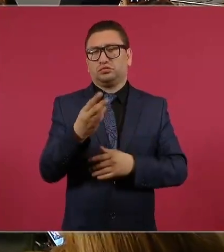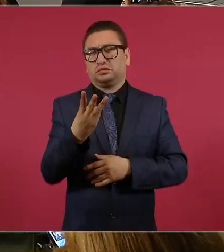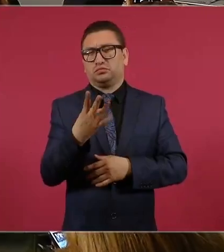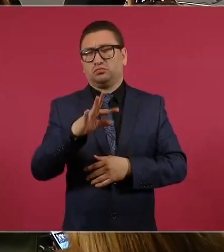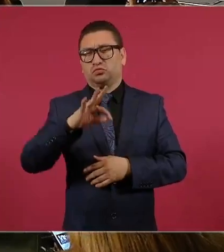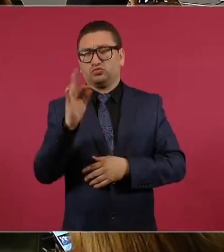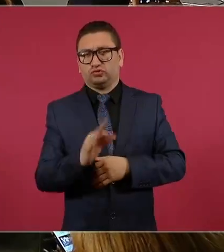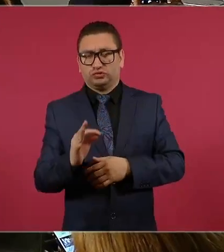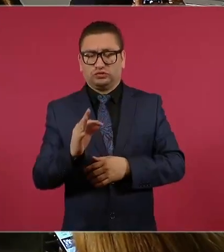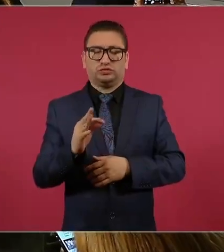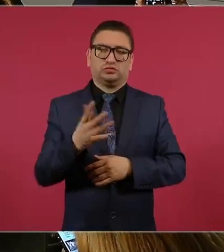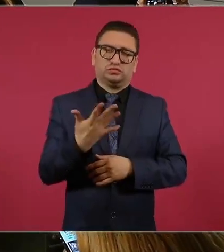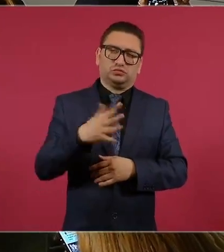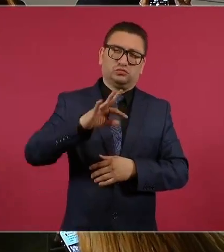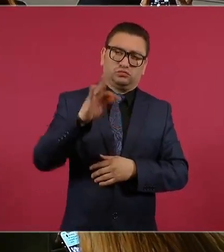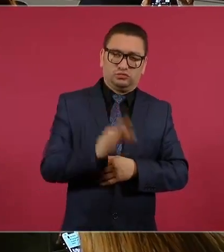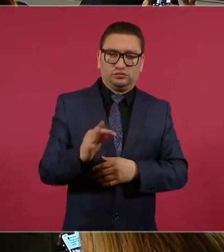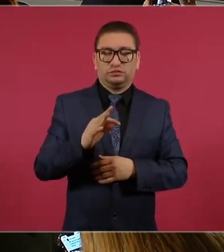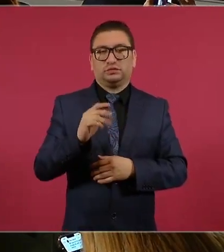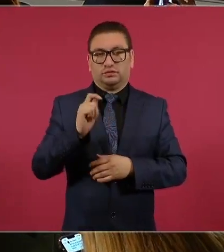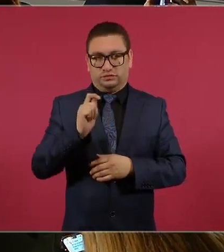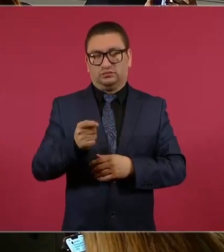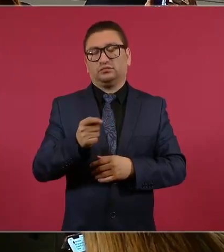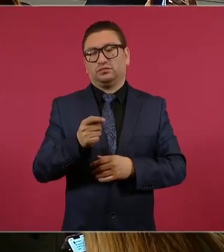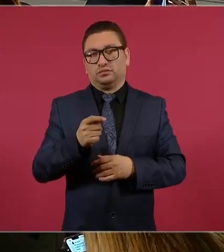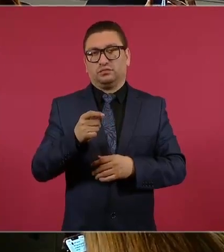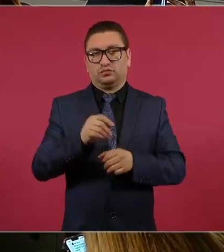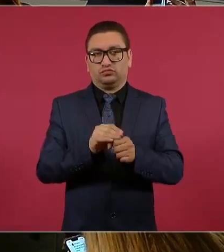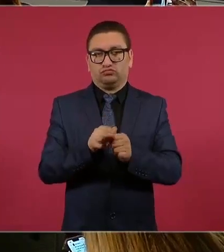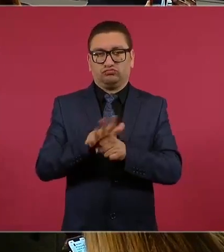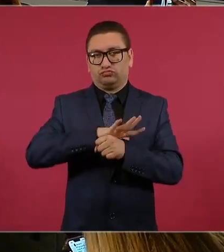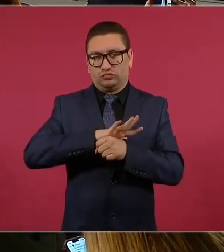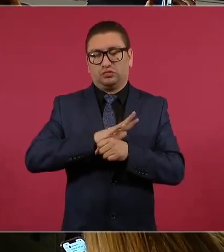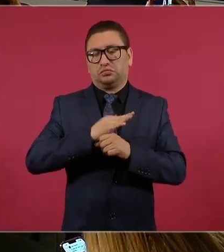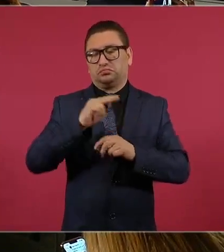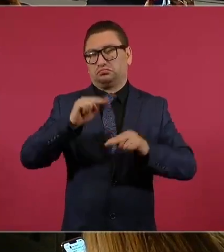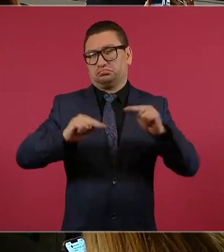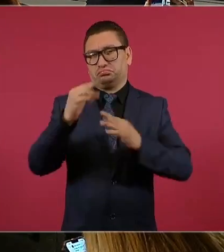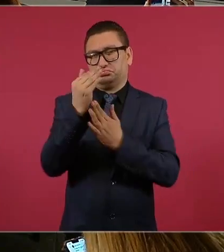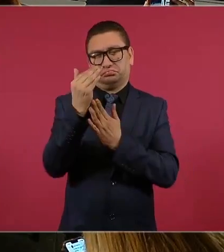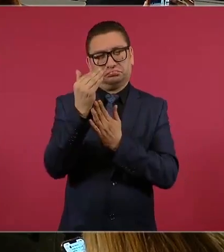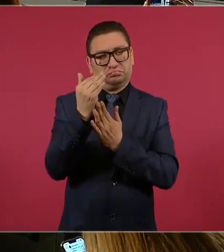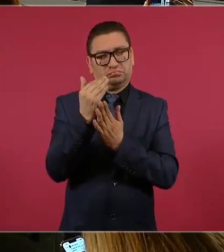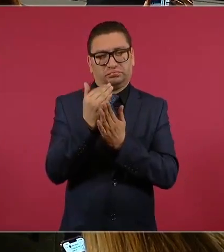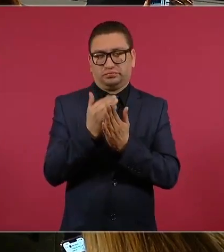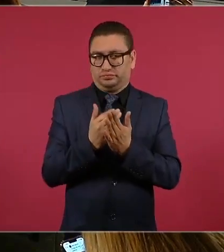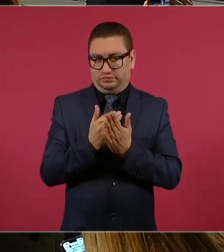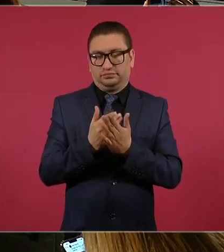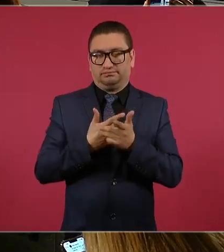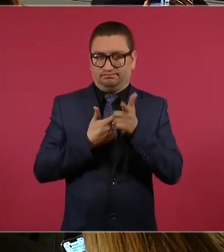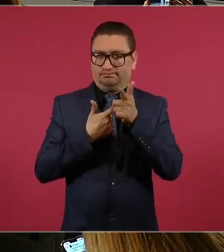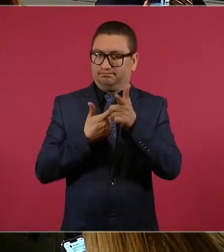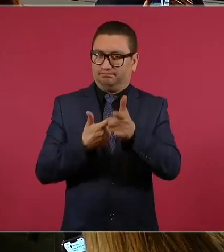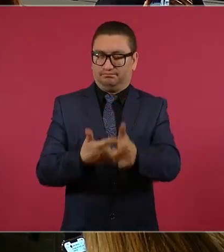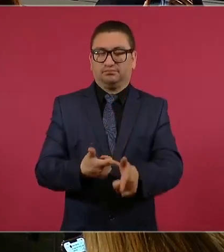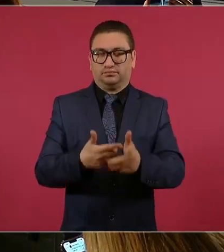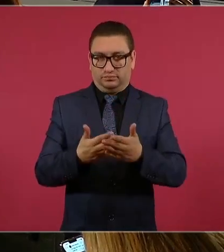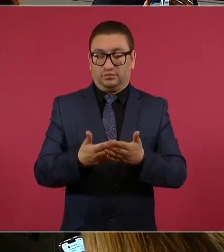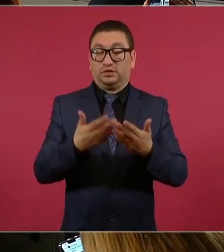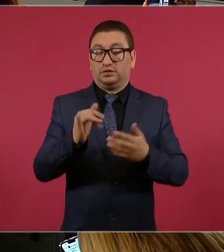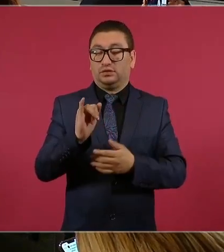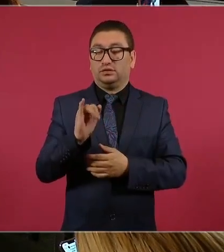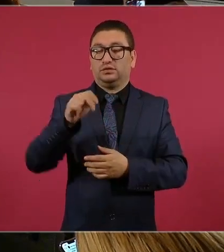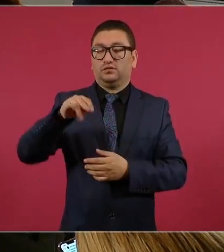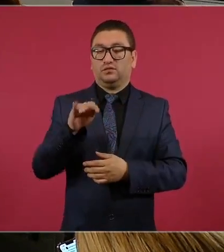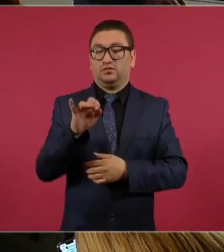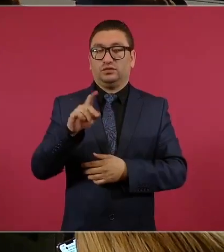3% y 5%, pero realmente la positividad para COVID ha ido disminuyendo de manera continua. Para influenza